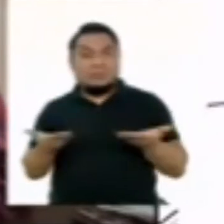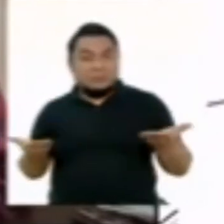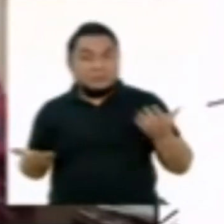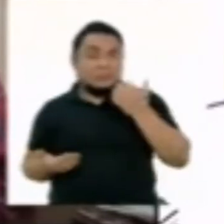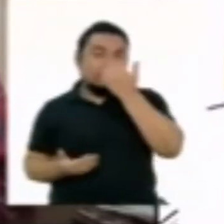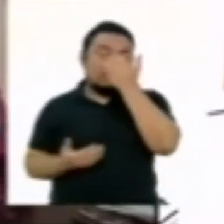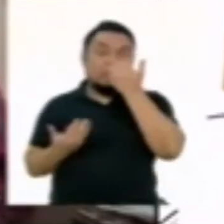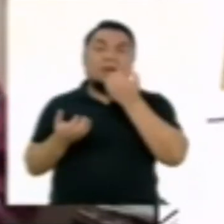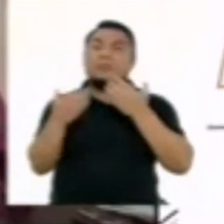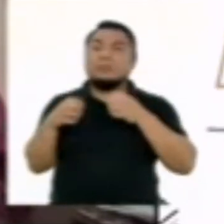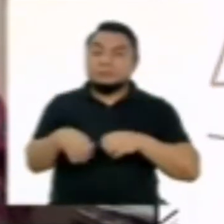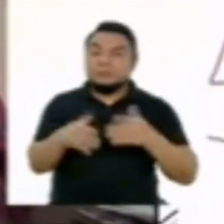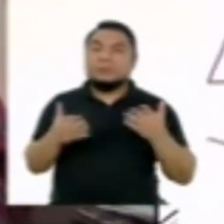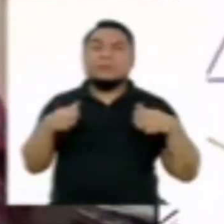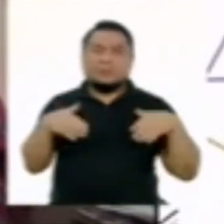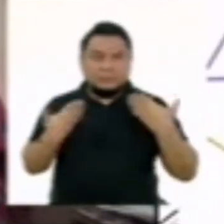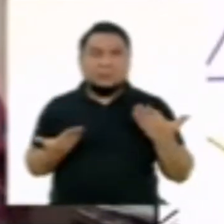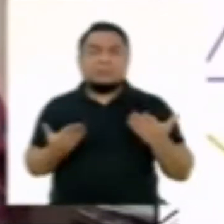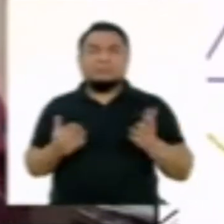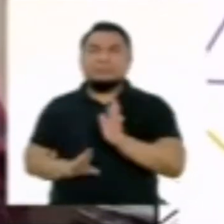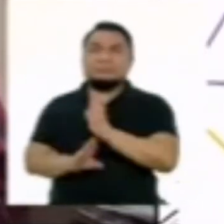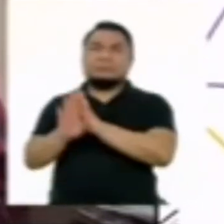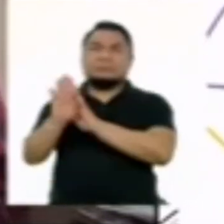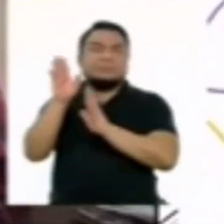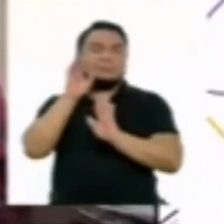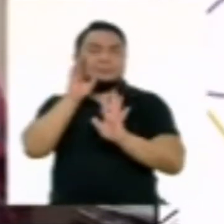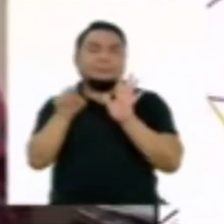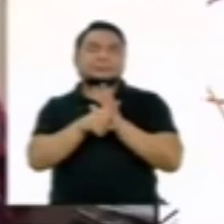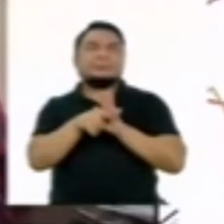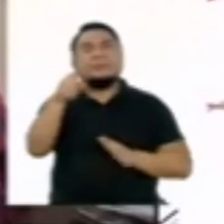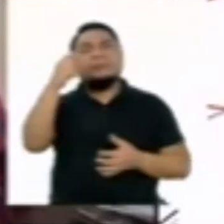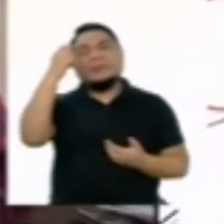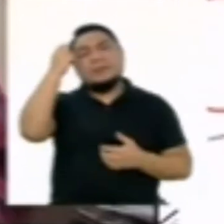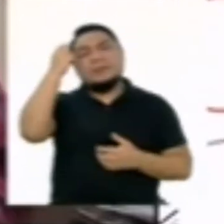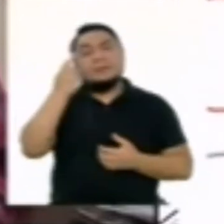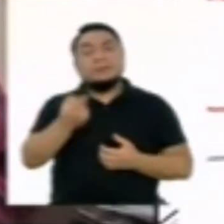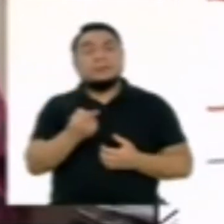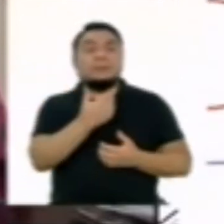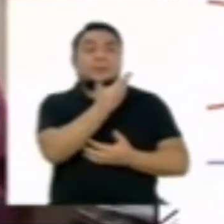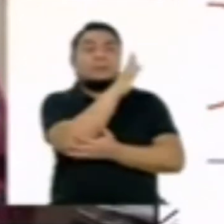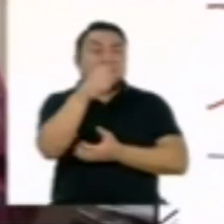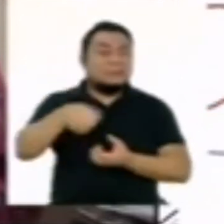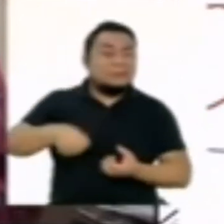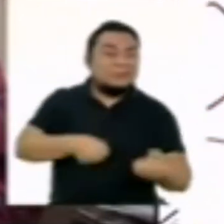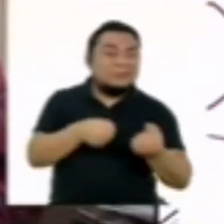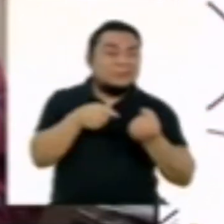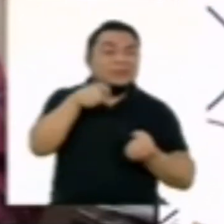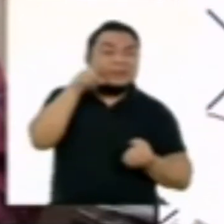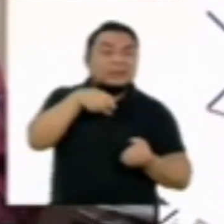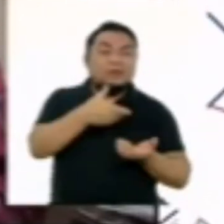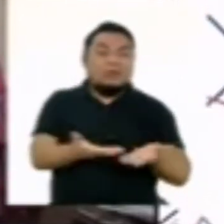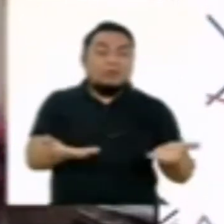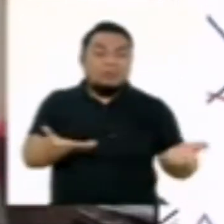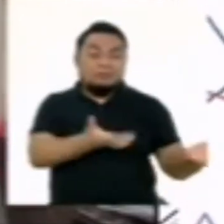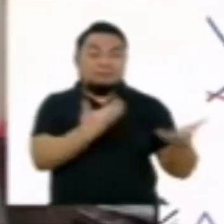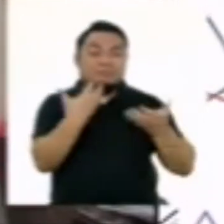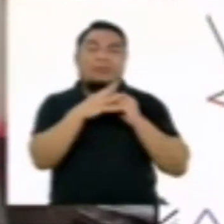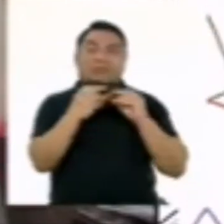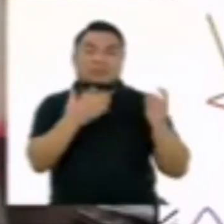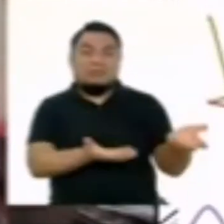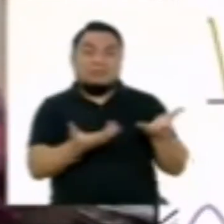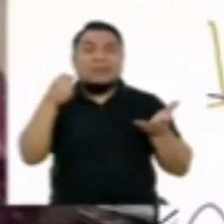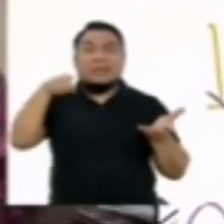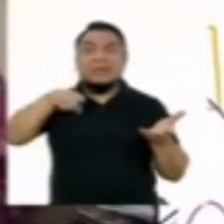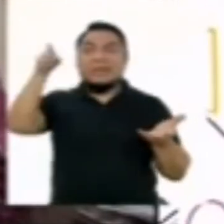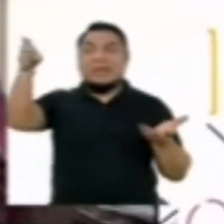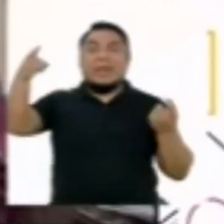actividades puedan florecer. Por ejemplo, imagínate un agricultor que necesita que sus productos lleguen a